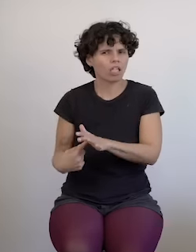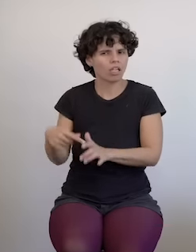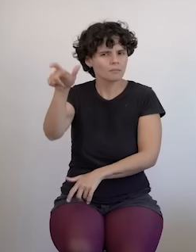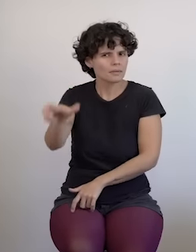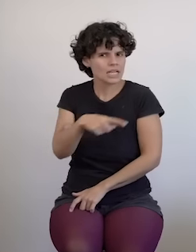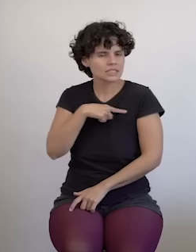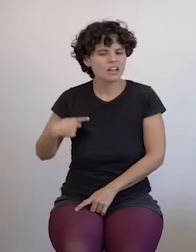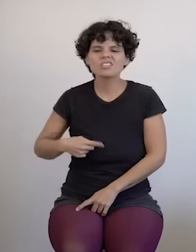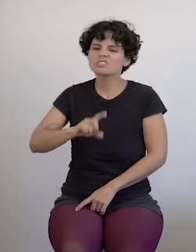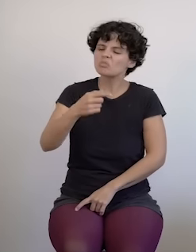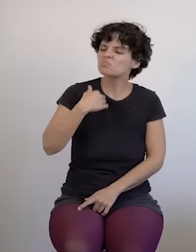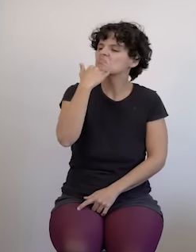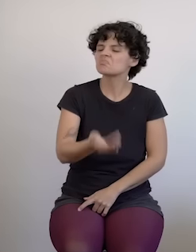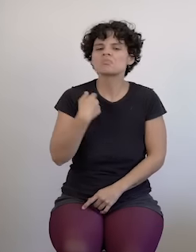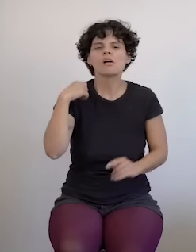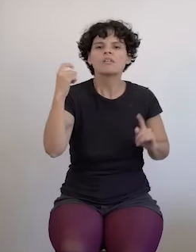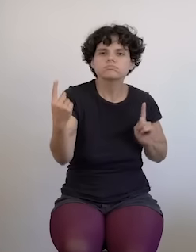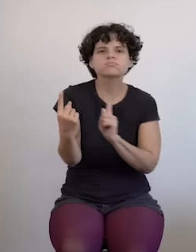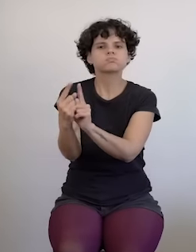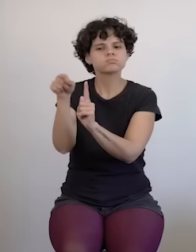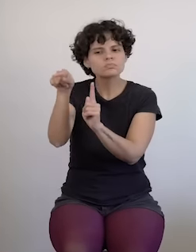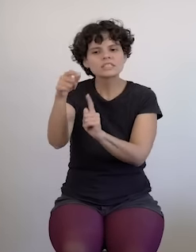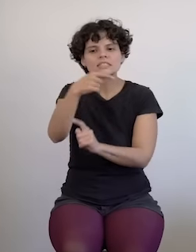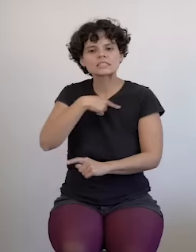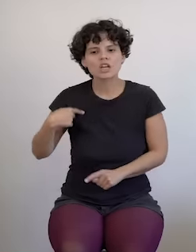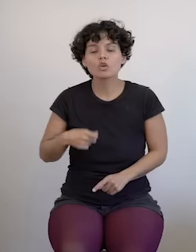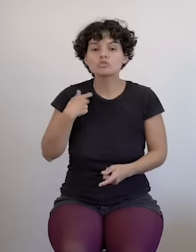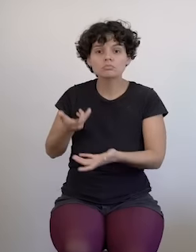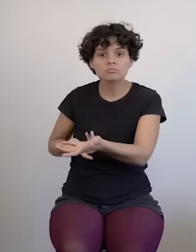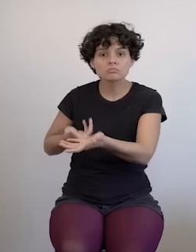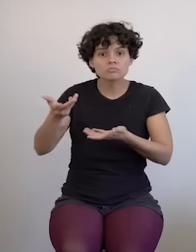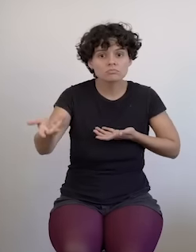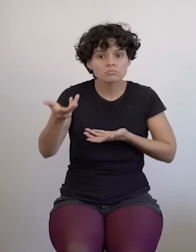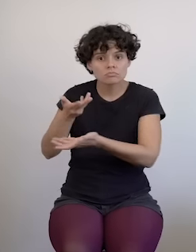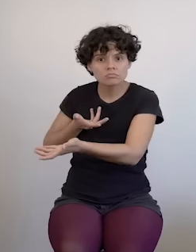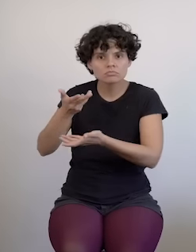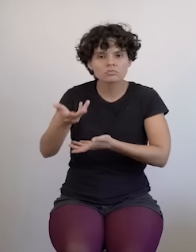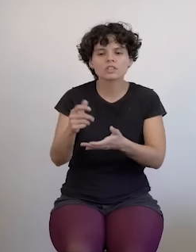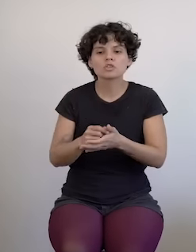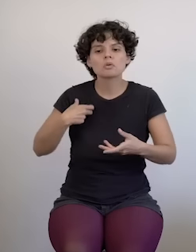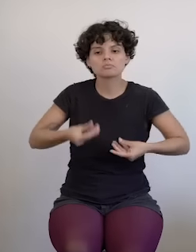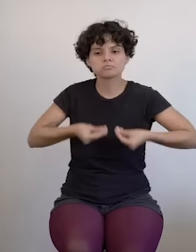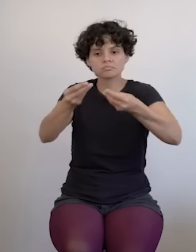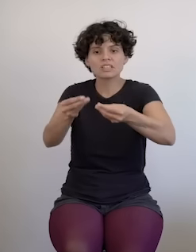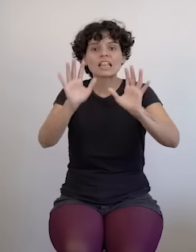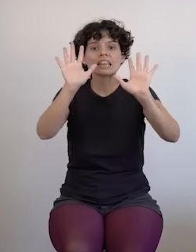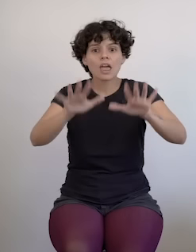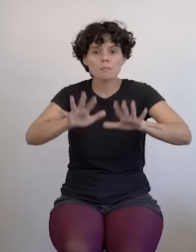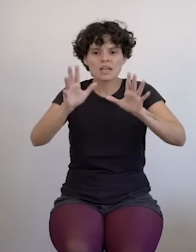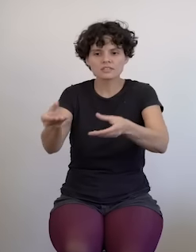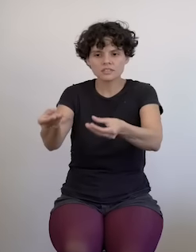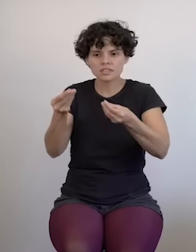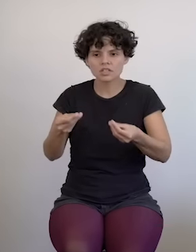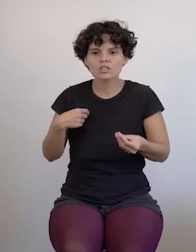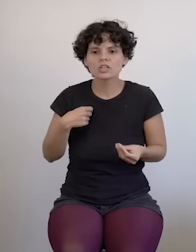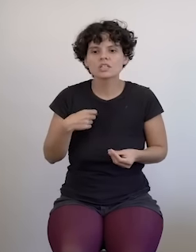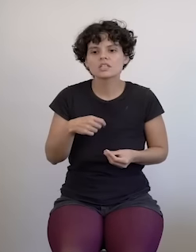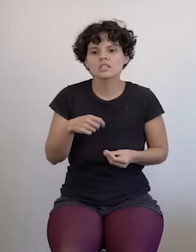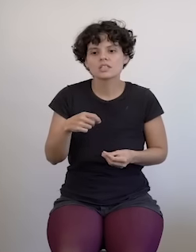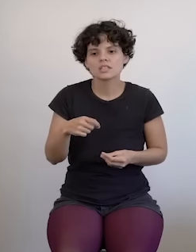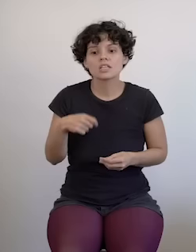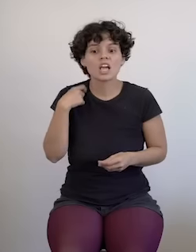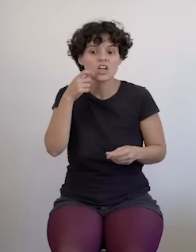Ah, y entro y me hago amigo del chino. Entonces yo le llevaba una cosa y él me daba, supongamos, 10 mil pesos por eso. Y yo le